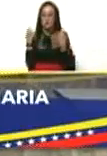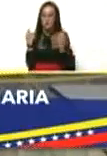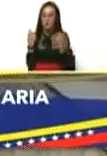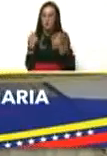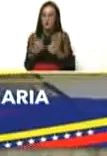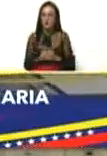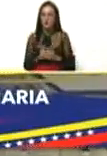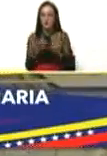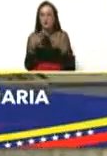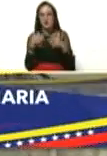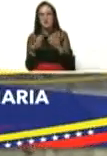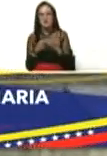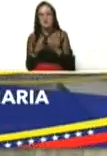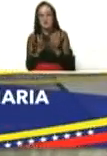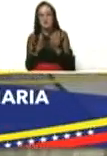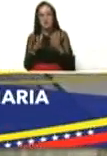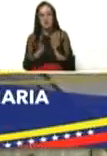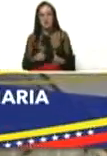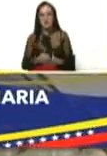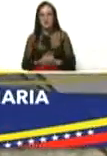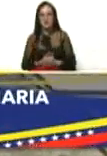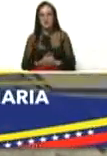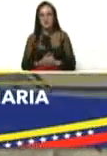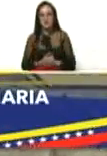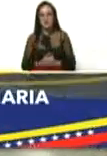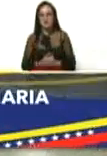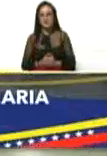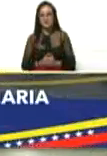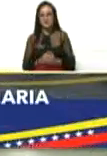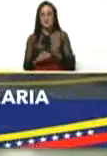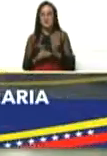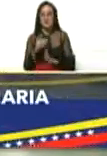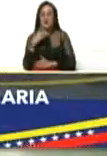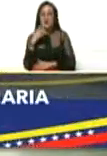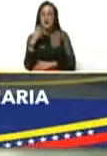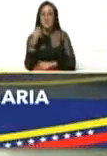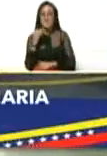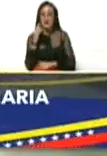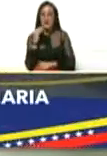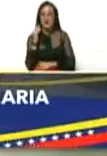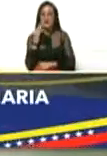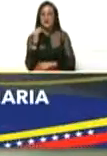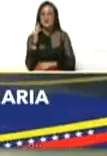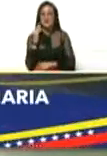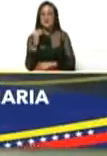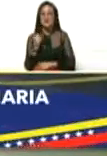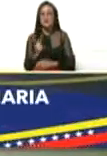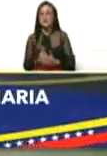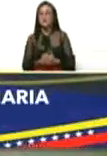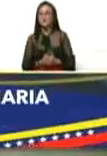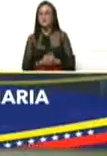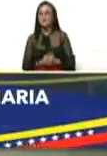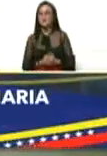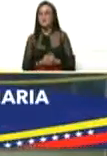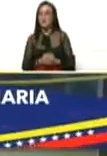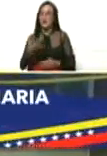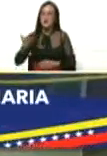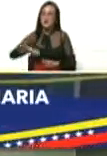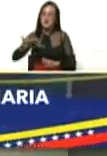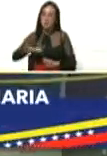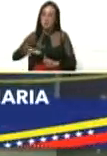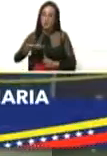las organizaciones estudiantiles. Y hemos desarrollado una experiencia que creemos que es muy